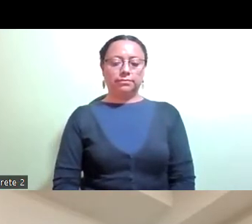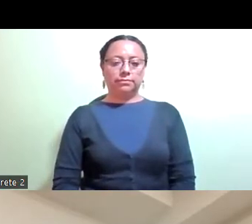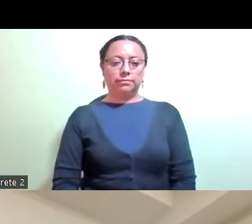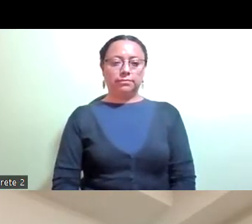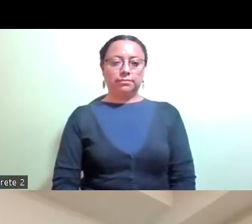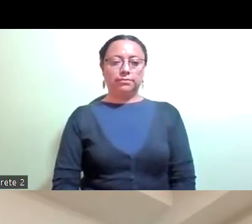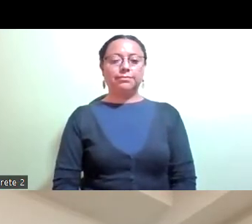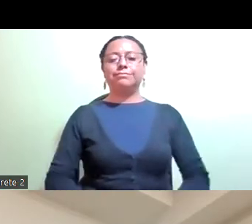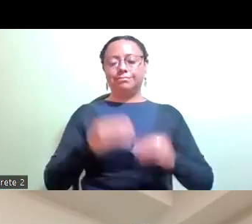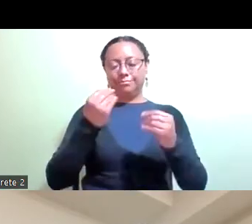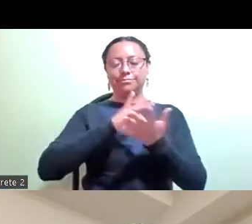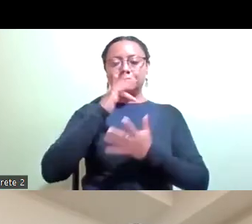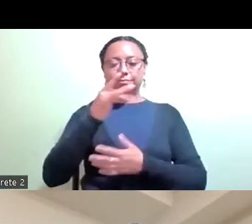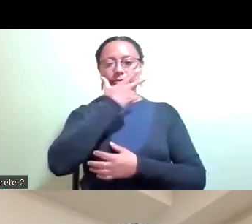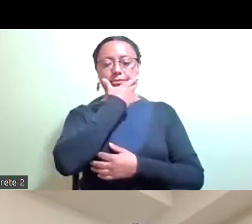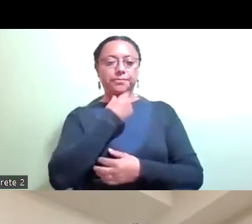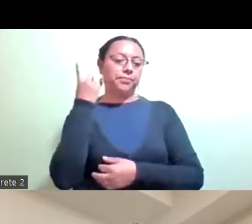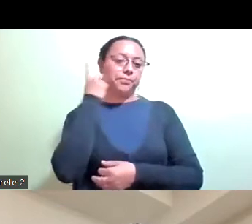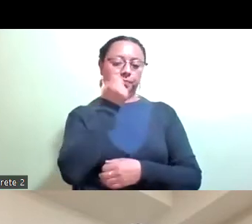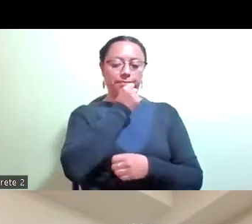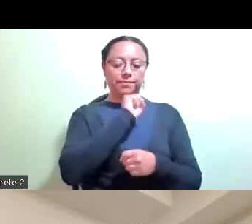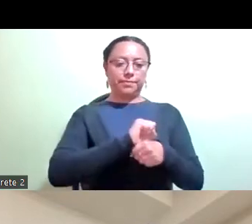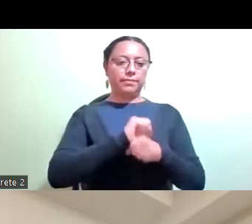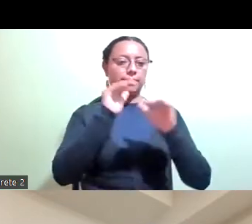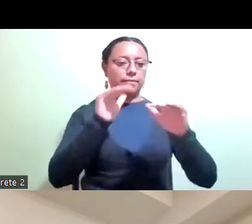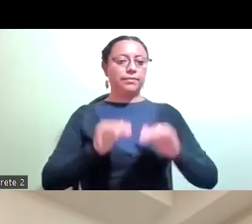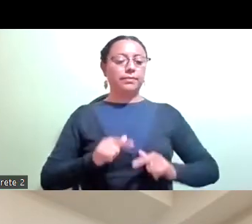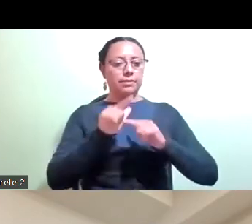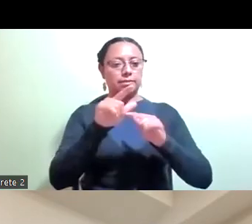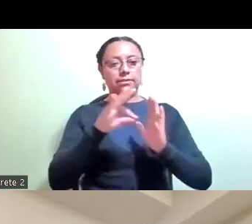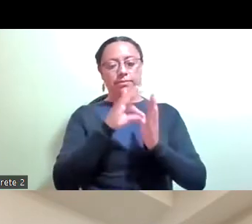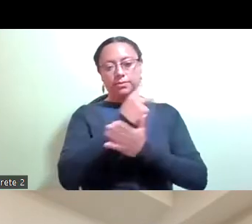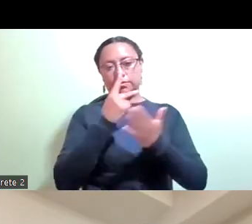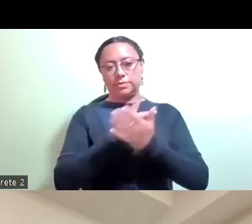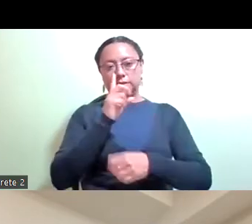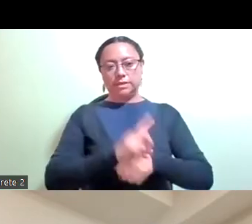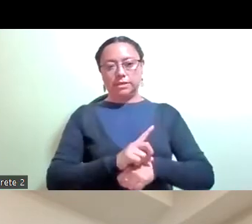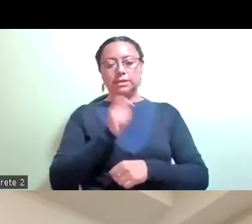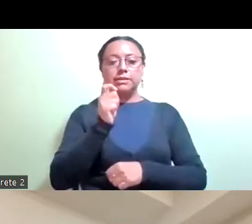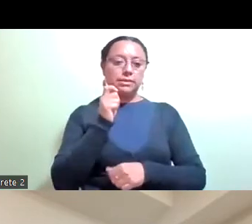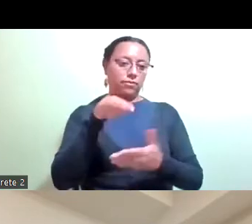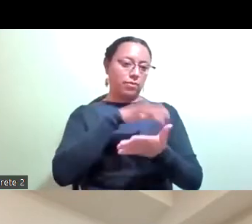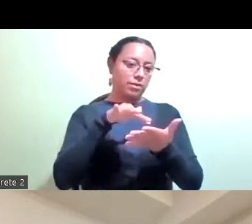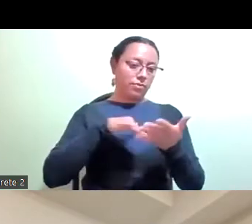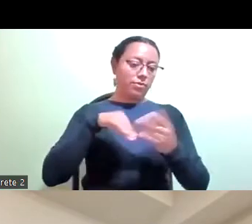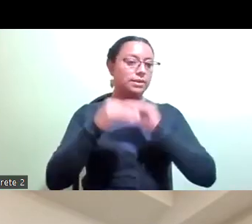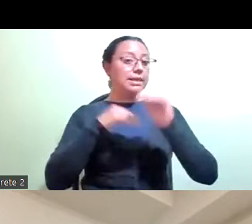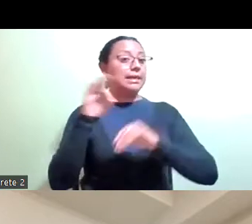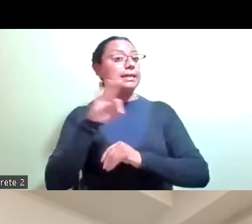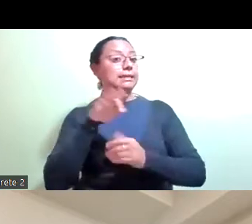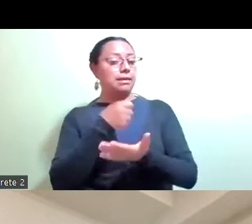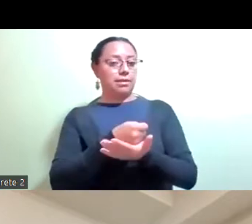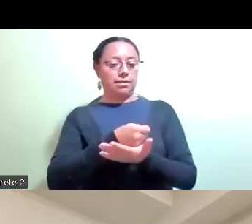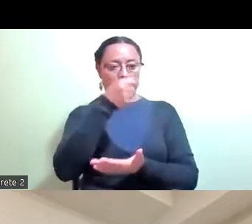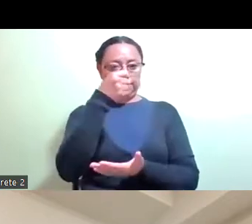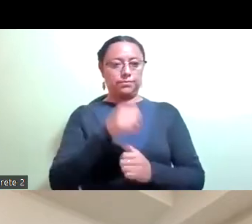Muchas gracias, diputado secretario. El siguiente punto del orden del día es la lectura, discusión y, en su caso, aprobación de